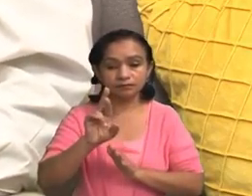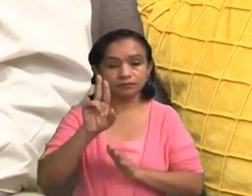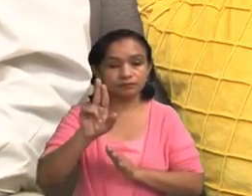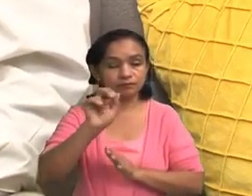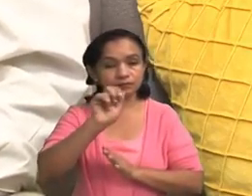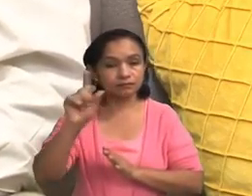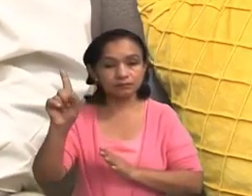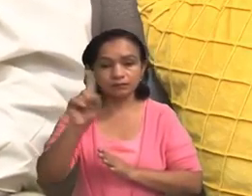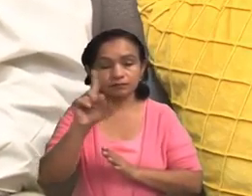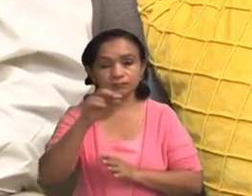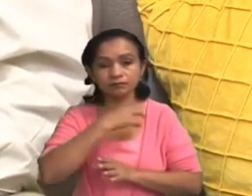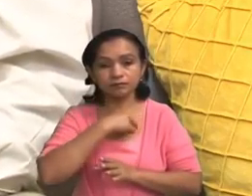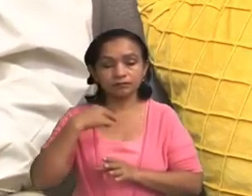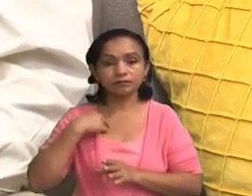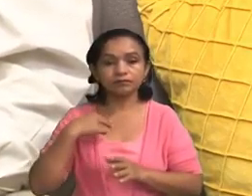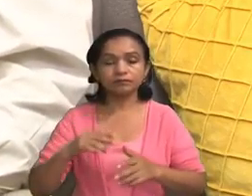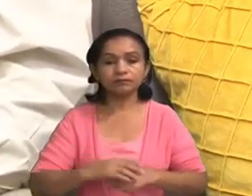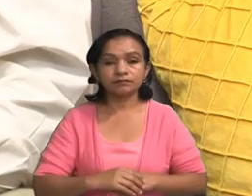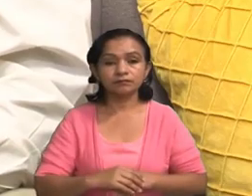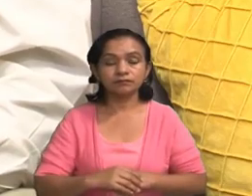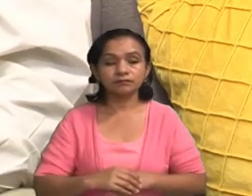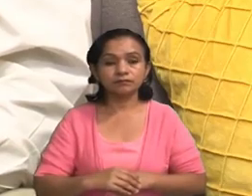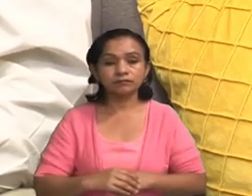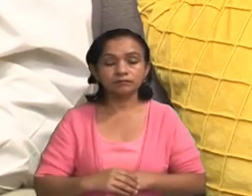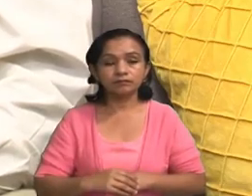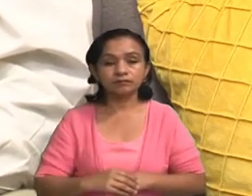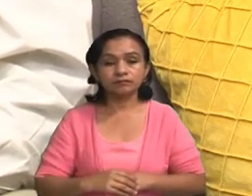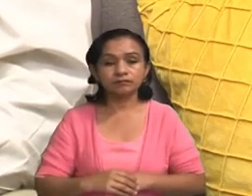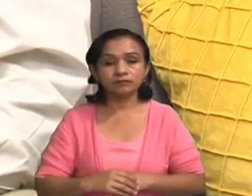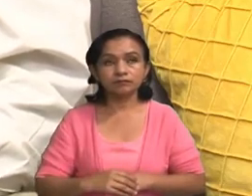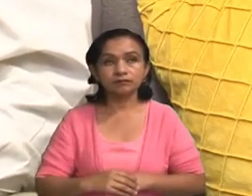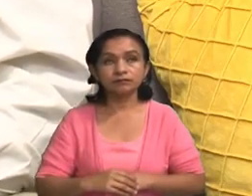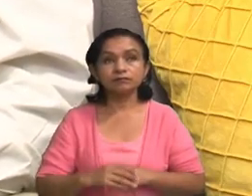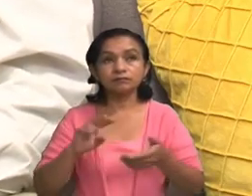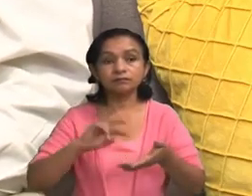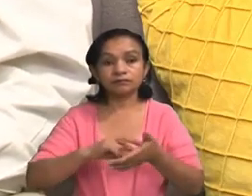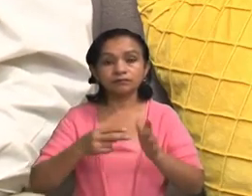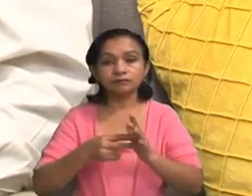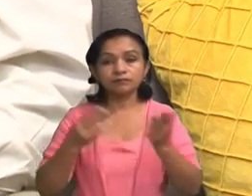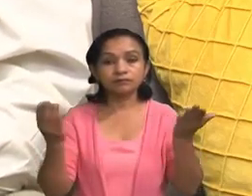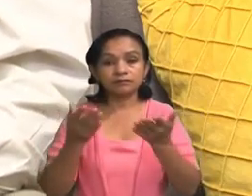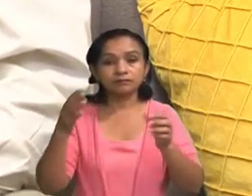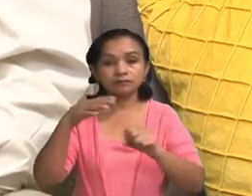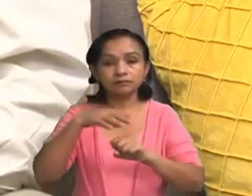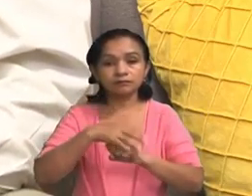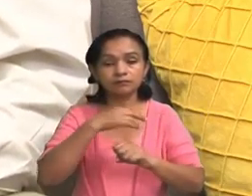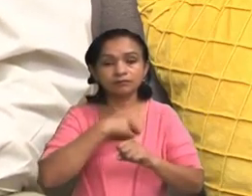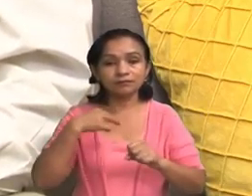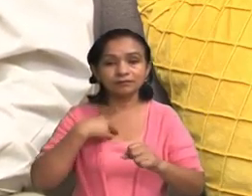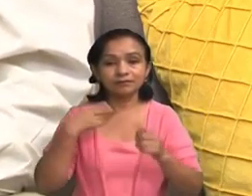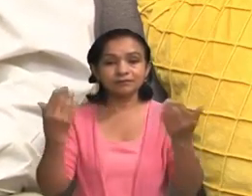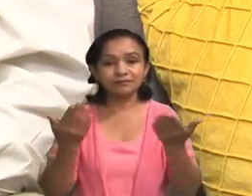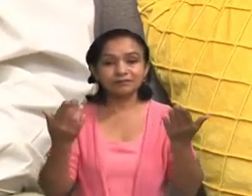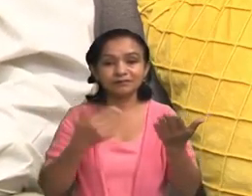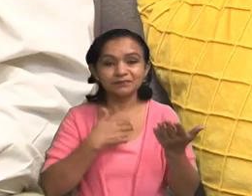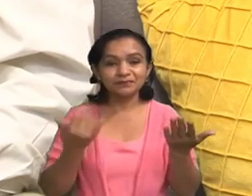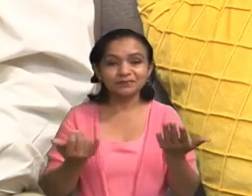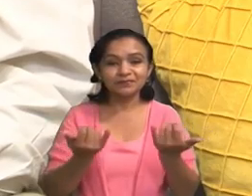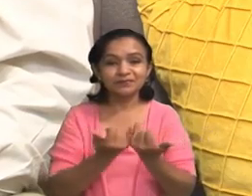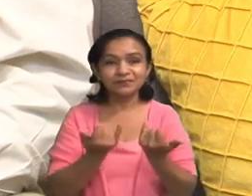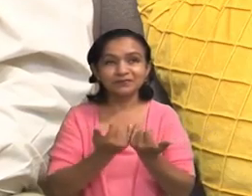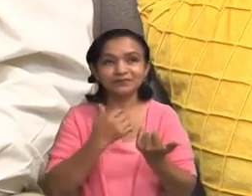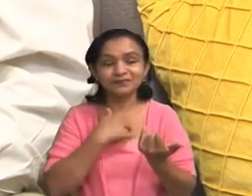que nosotros organizamos. Así es que, por eso es que la comisión es interinstitucional, porque